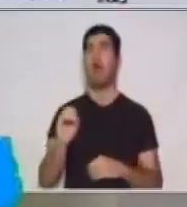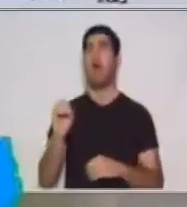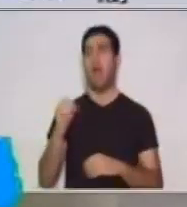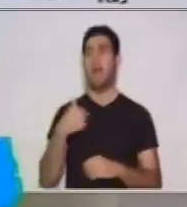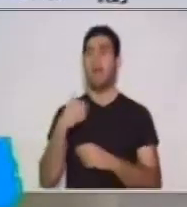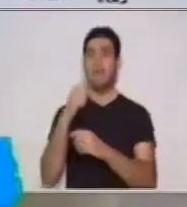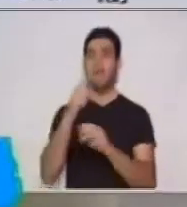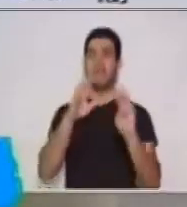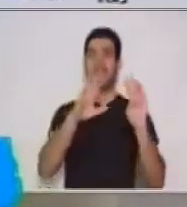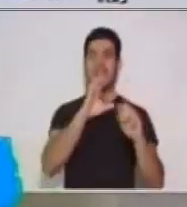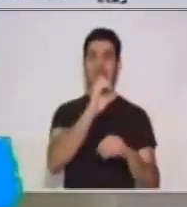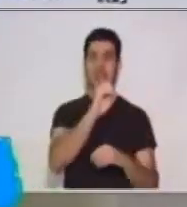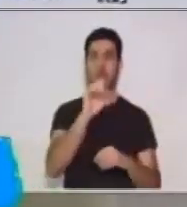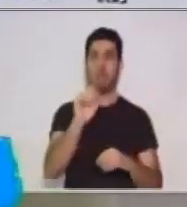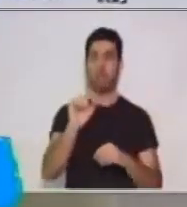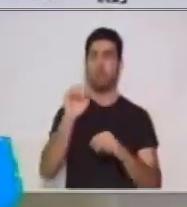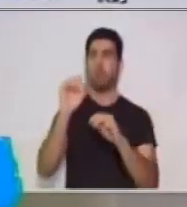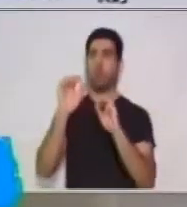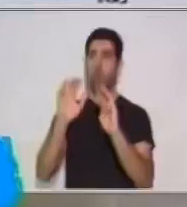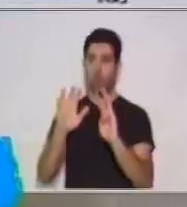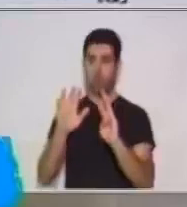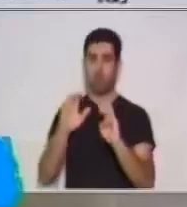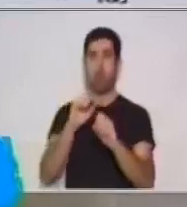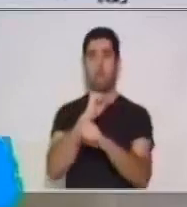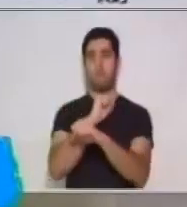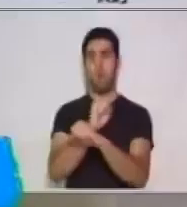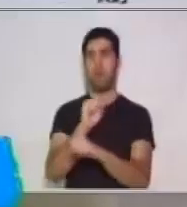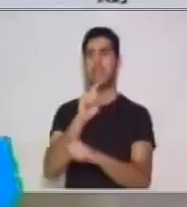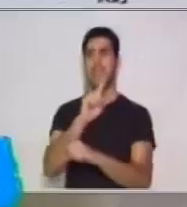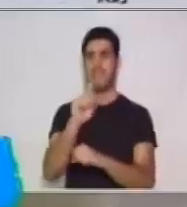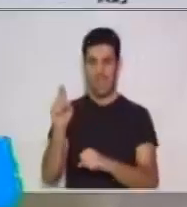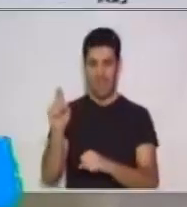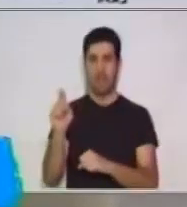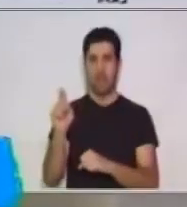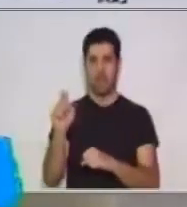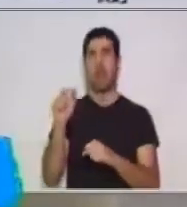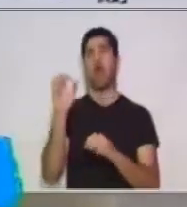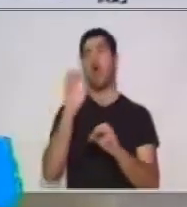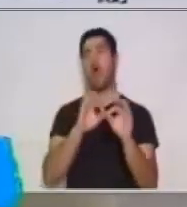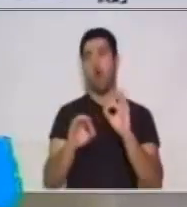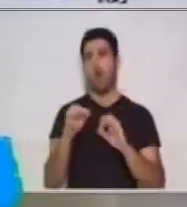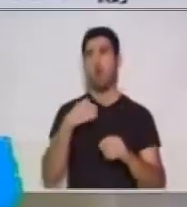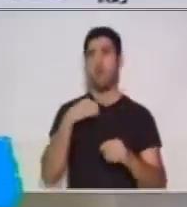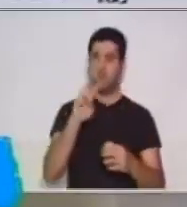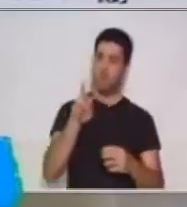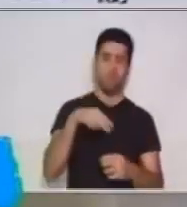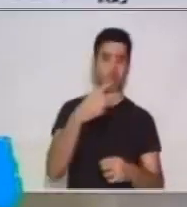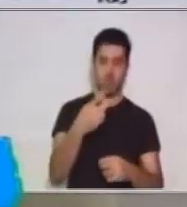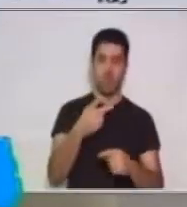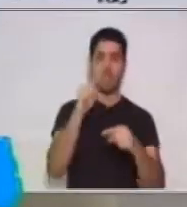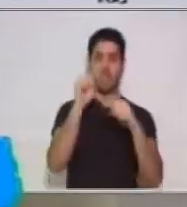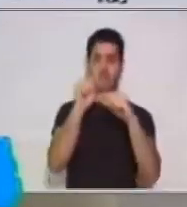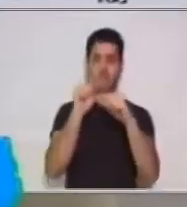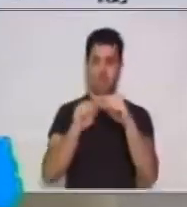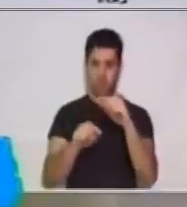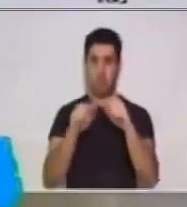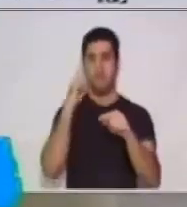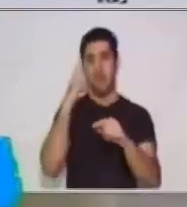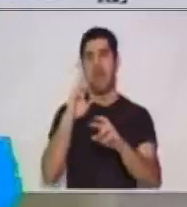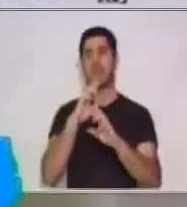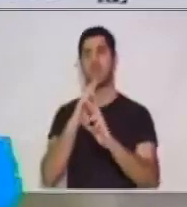ir del 80% al decimal, que es 0.8, ¿qué tengo que hacer? Dividir dentro de